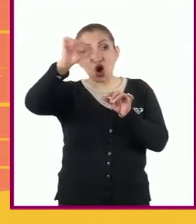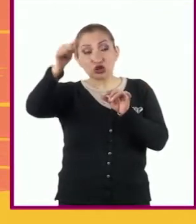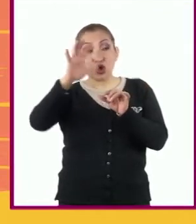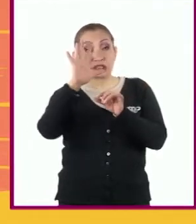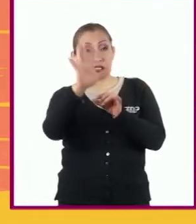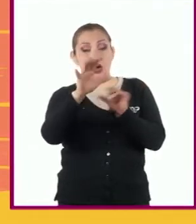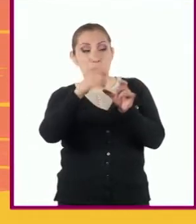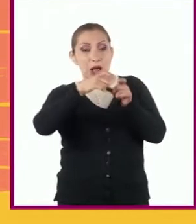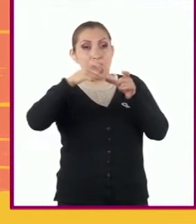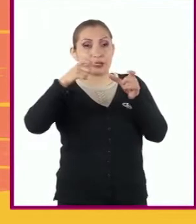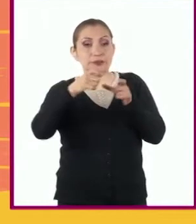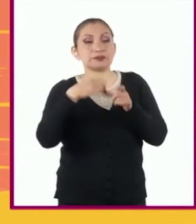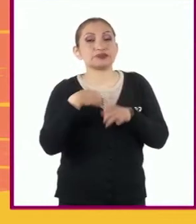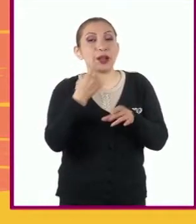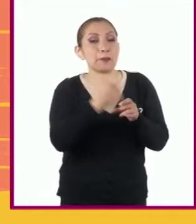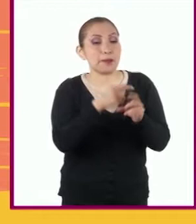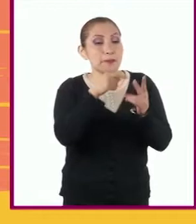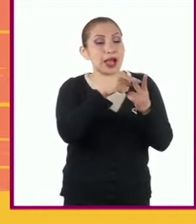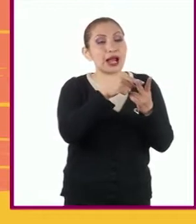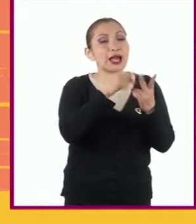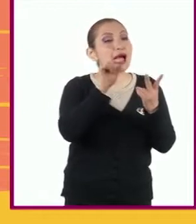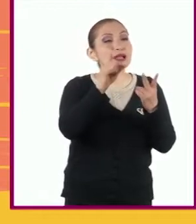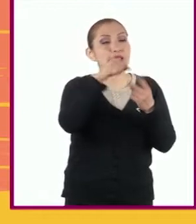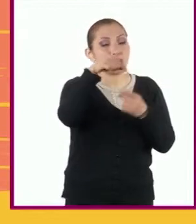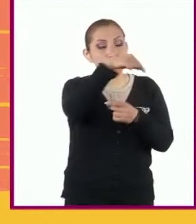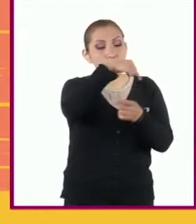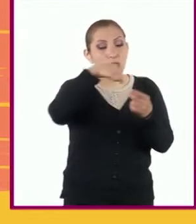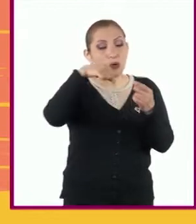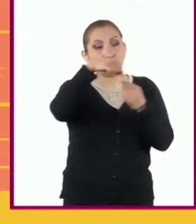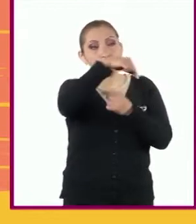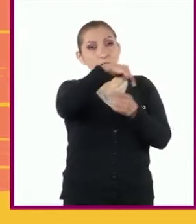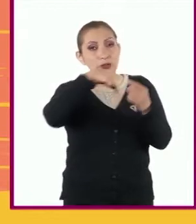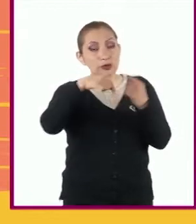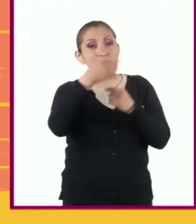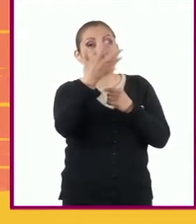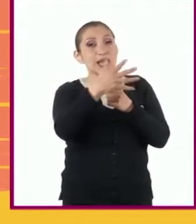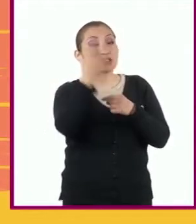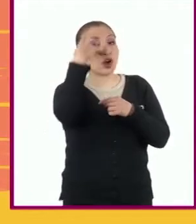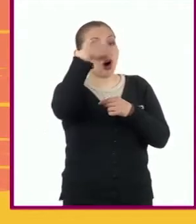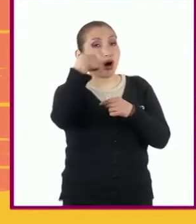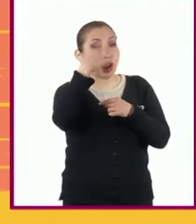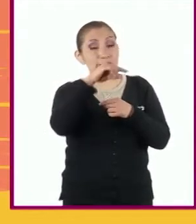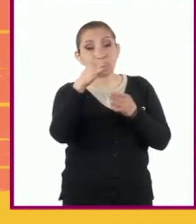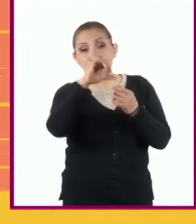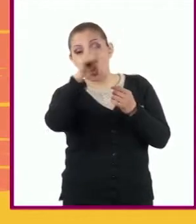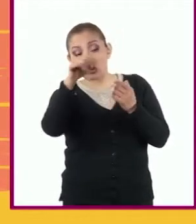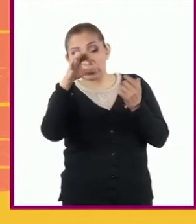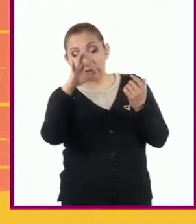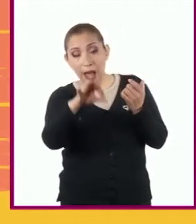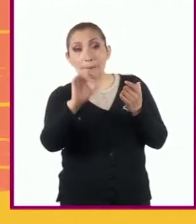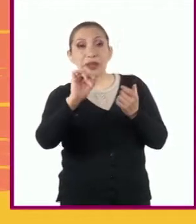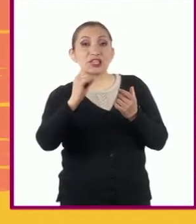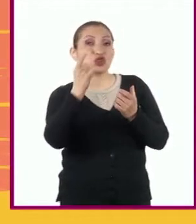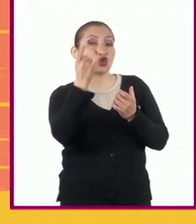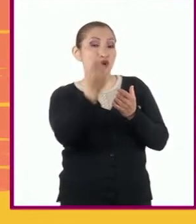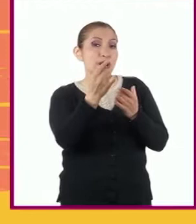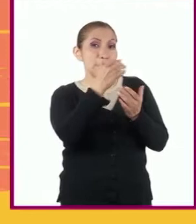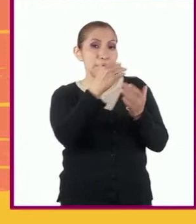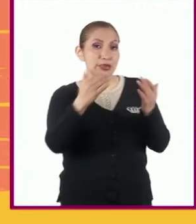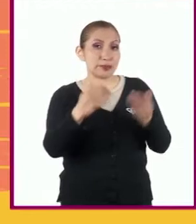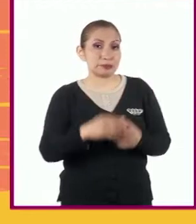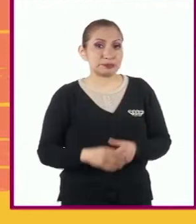5. La primera hace una revolución en el espacio de 10 horas y la última en 21 y